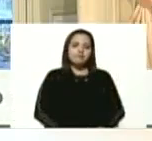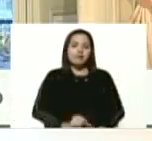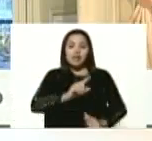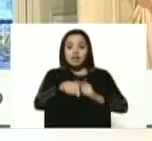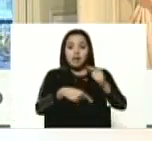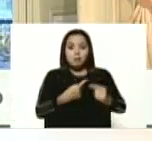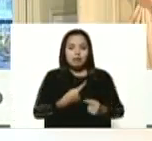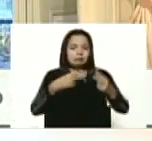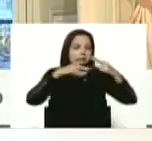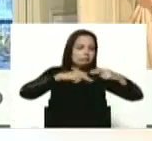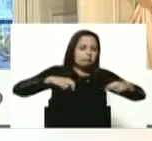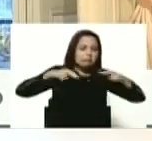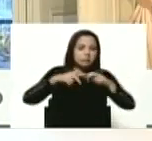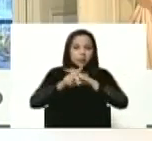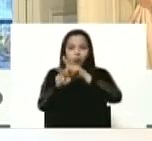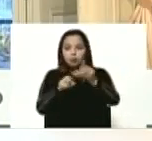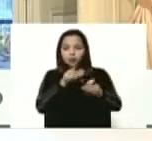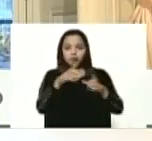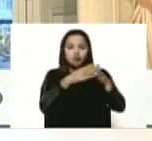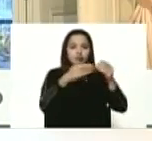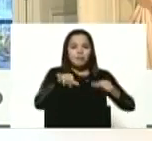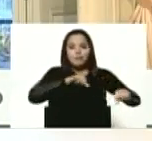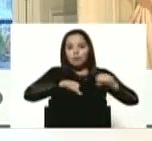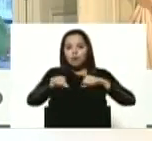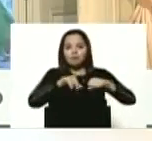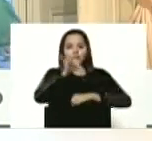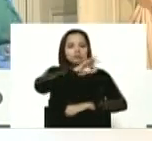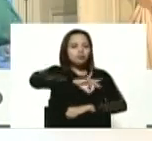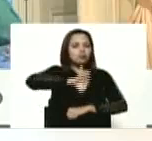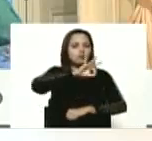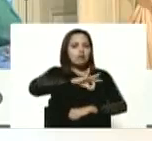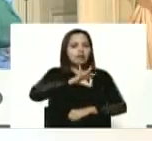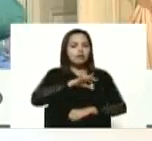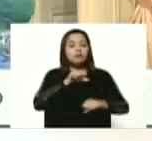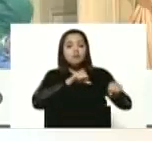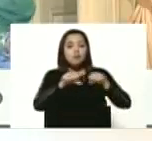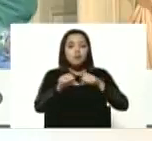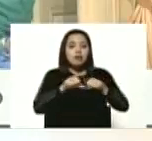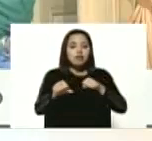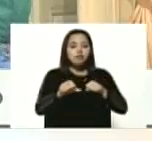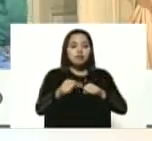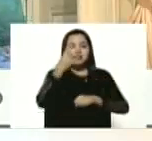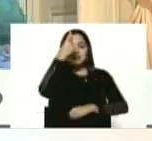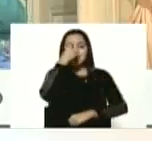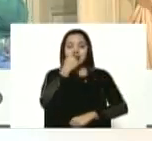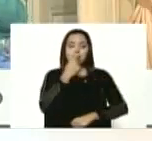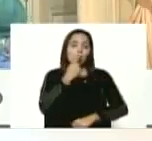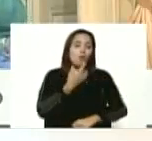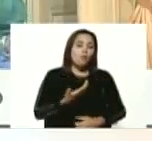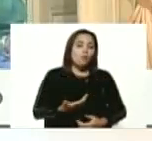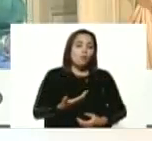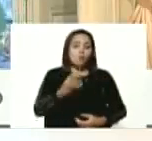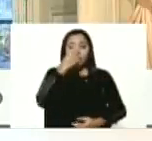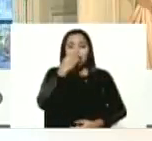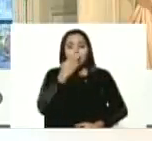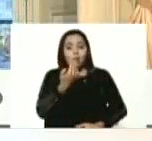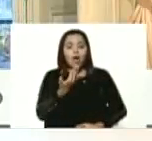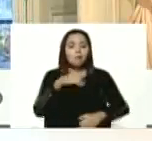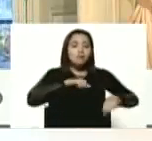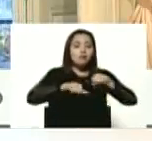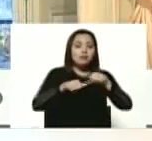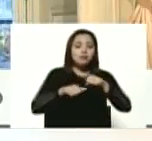una revisión y consulta con todos los movimientos sociales, los movimientos zamoranos, zamoristas, los